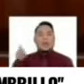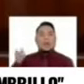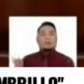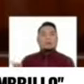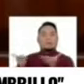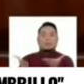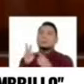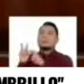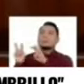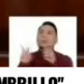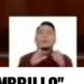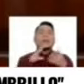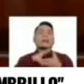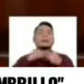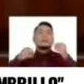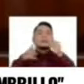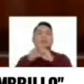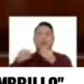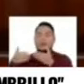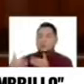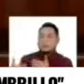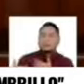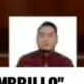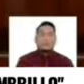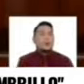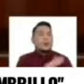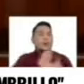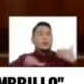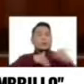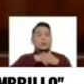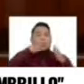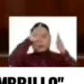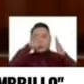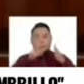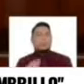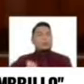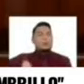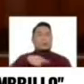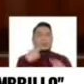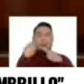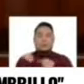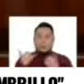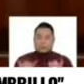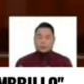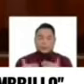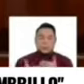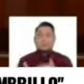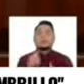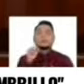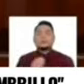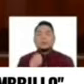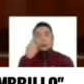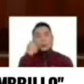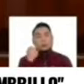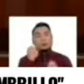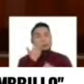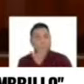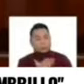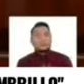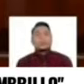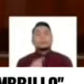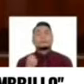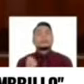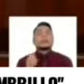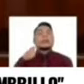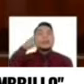la deuda social del magisterio y la deuda que tengo aquí en la tienda el costado vuelve el servicio militar obligatorio no más político social no